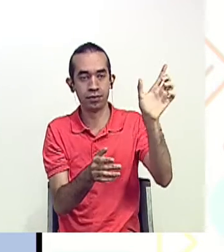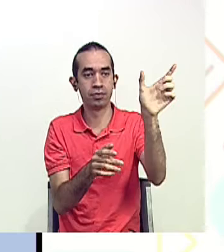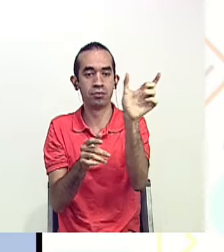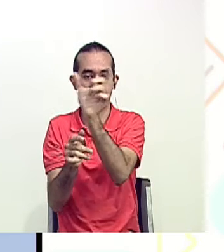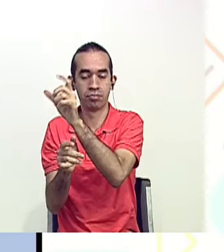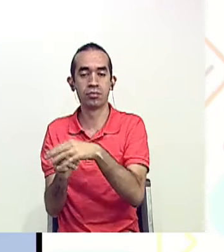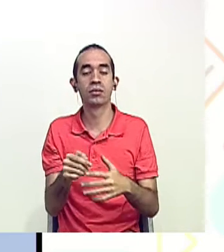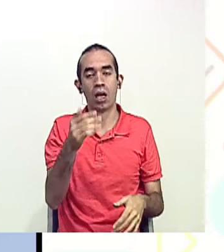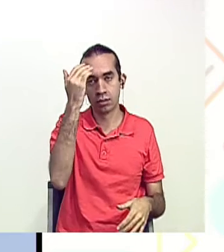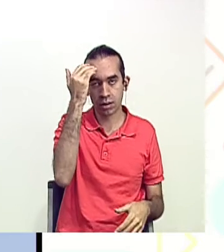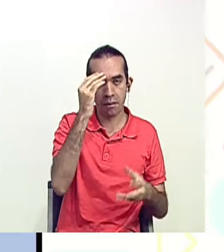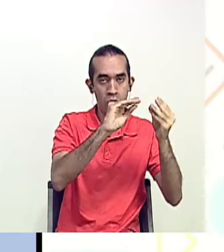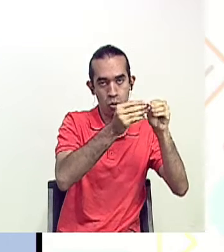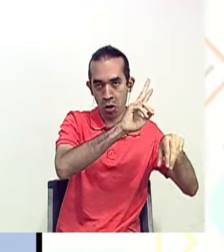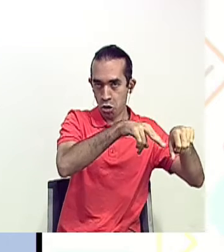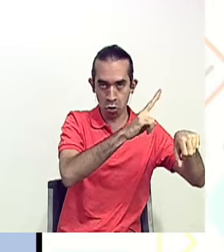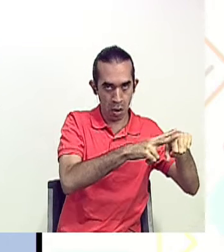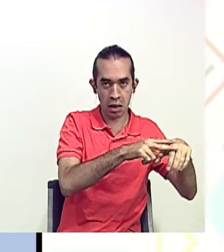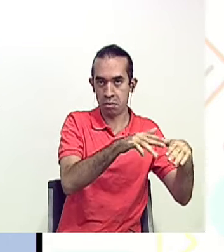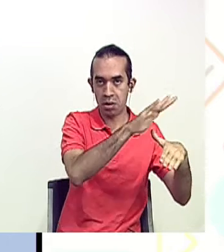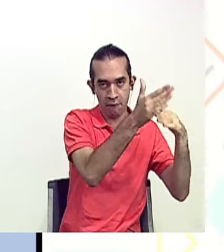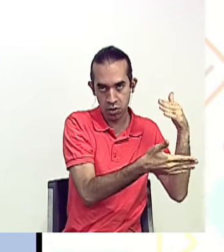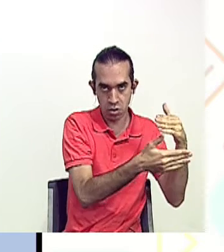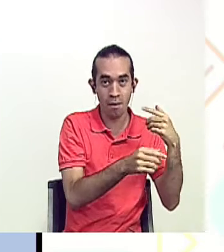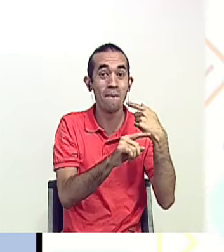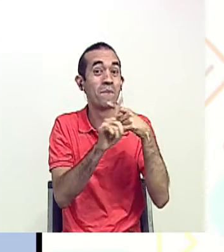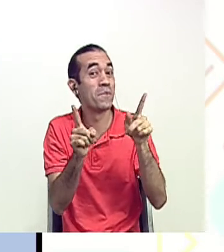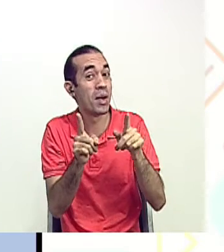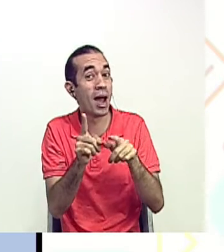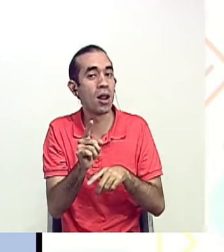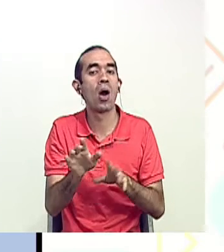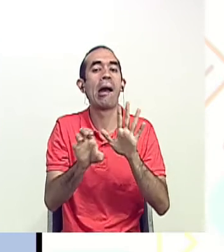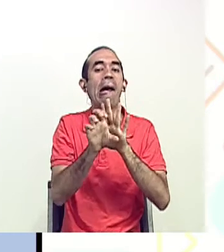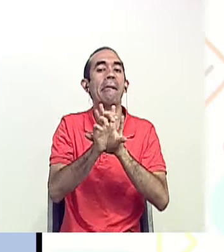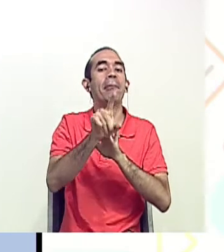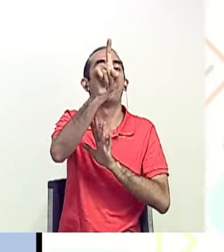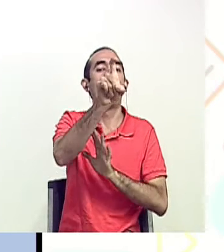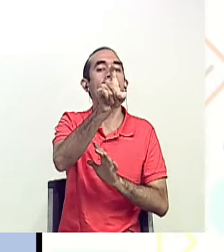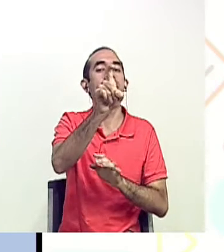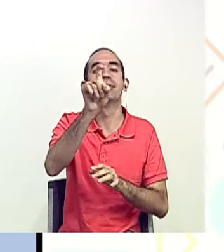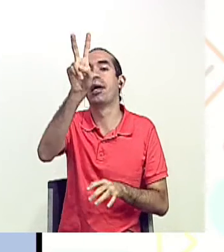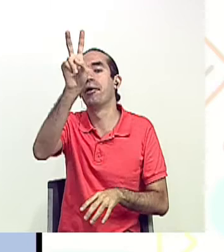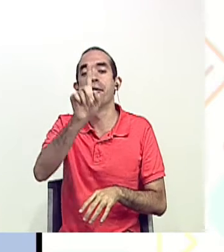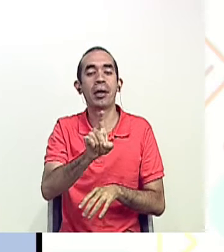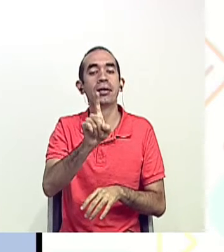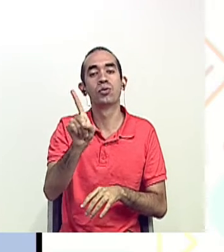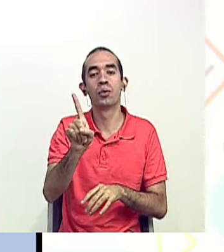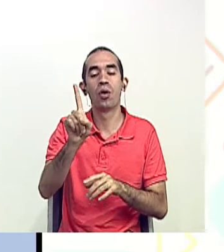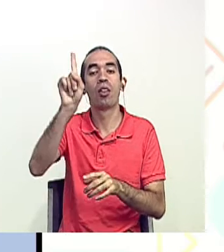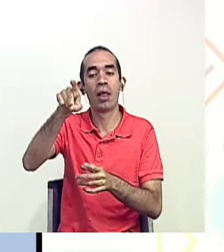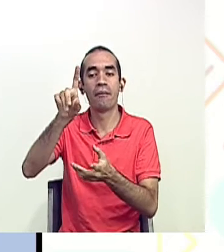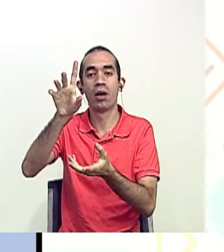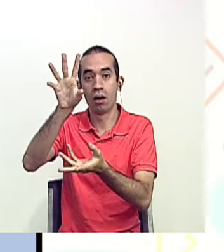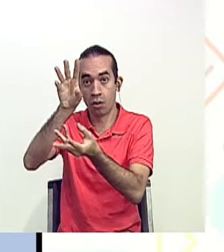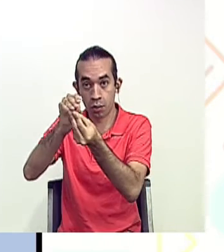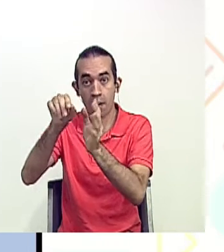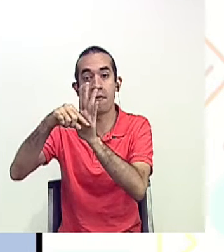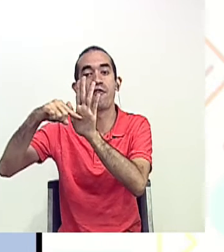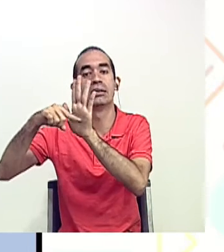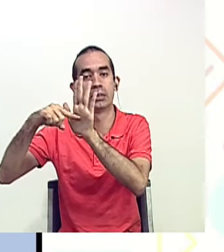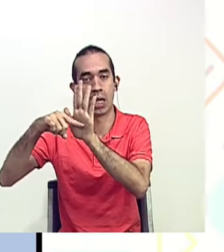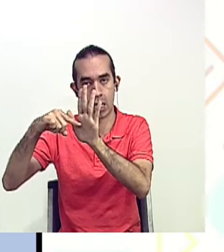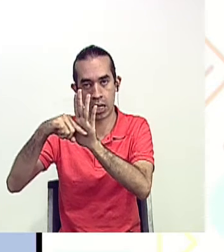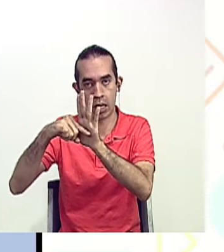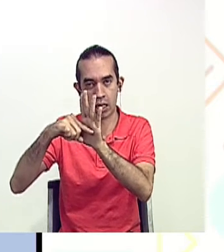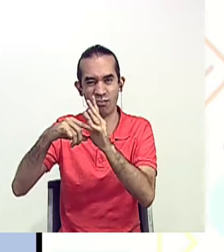sus exponentes se van a restar. ¿Ven qué fácil? Estamos recordando.